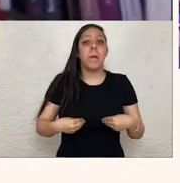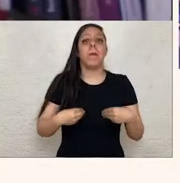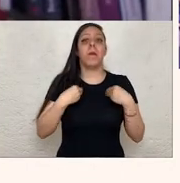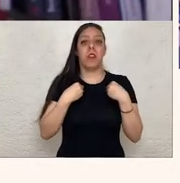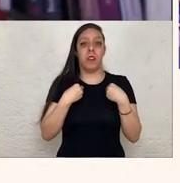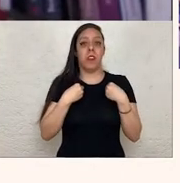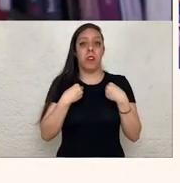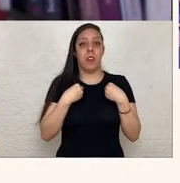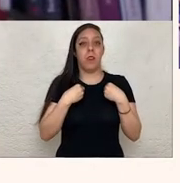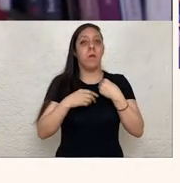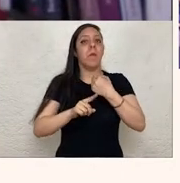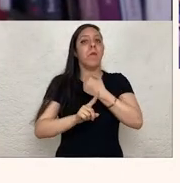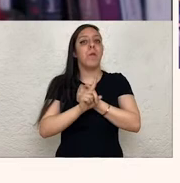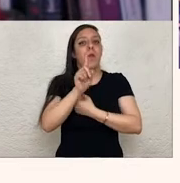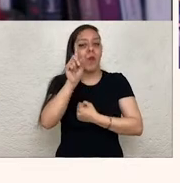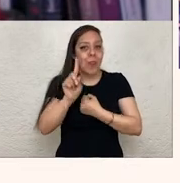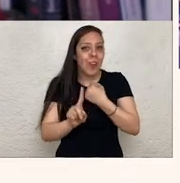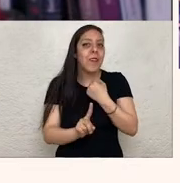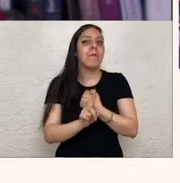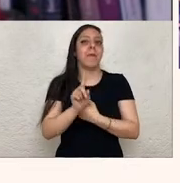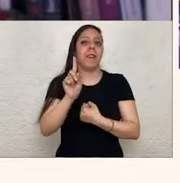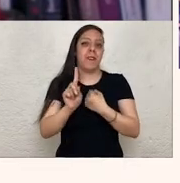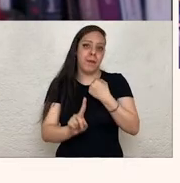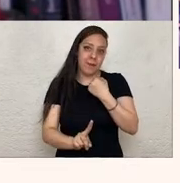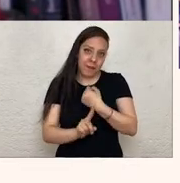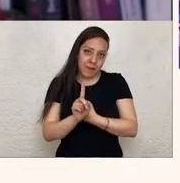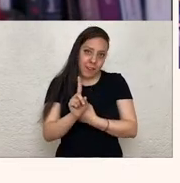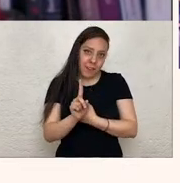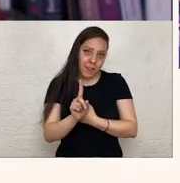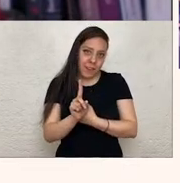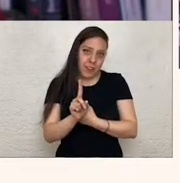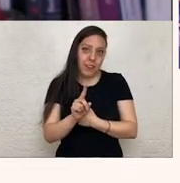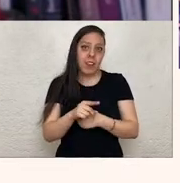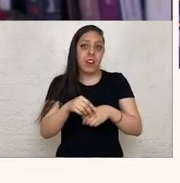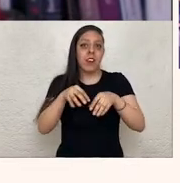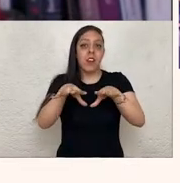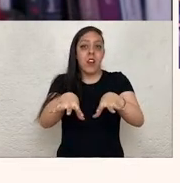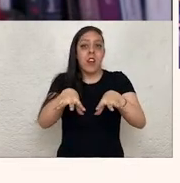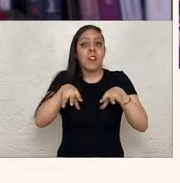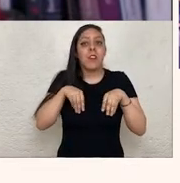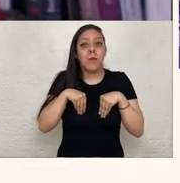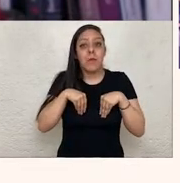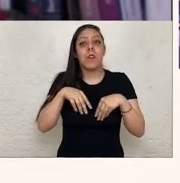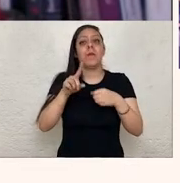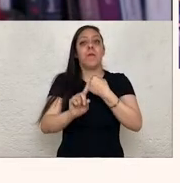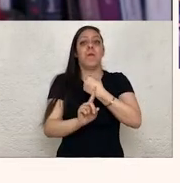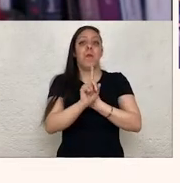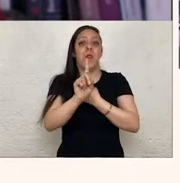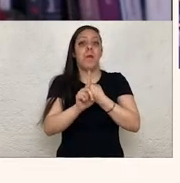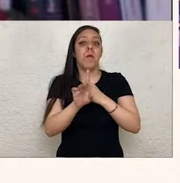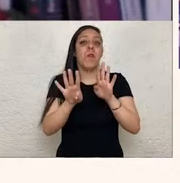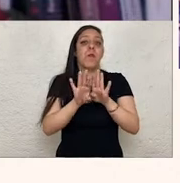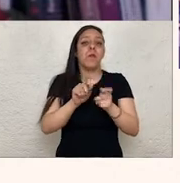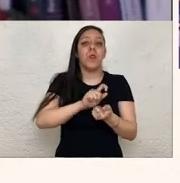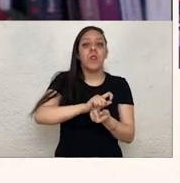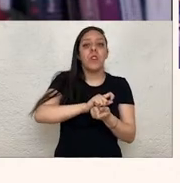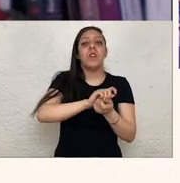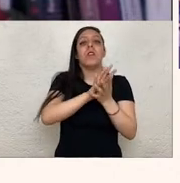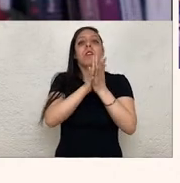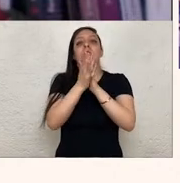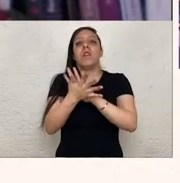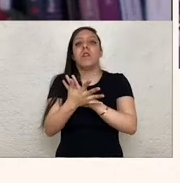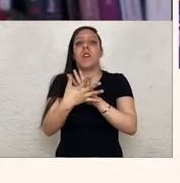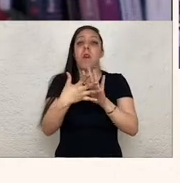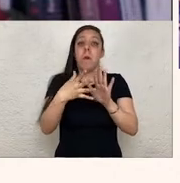de crisis civilizatoria que enfrentamos y la cual la pandemia no es más que un